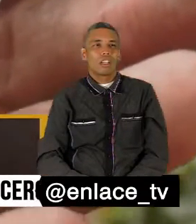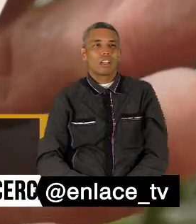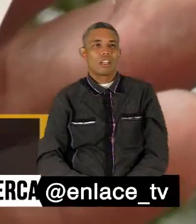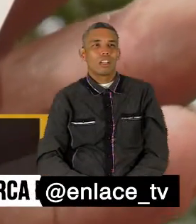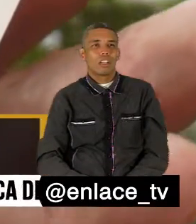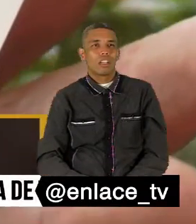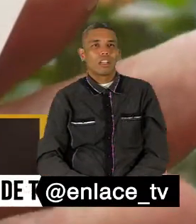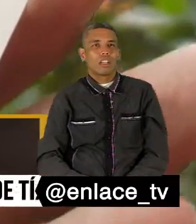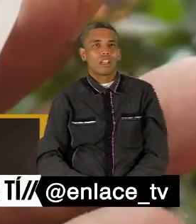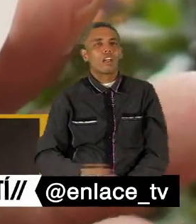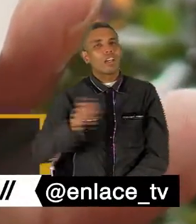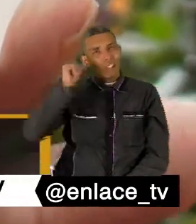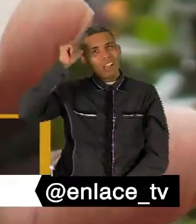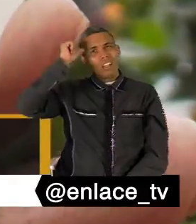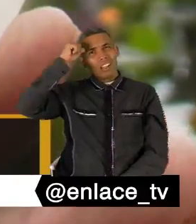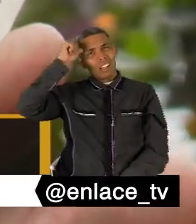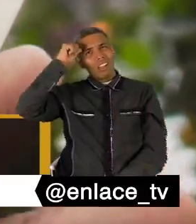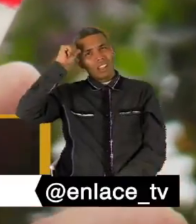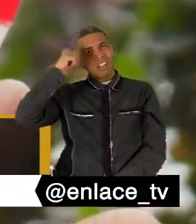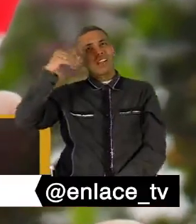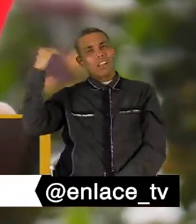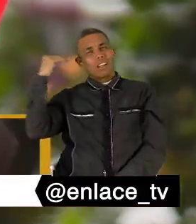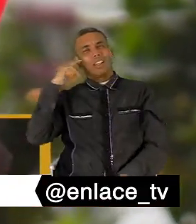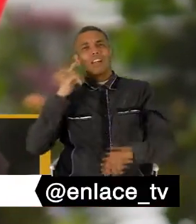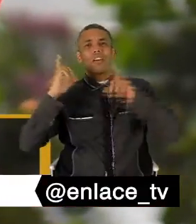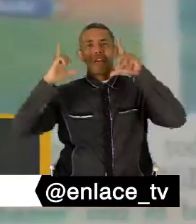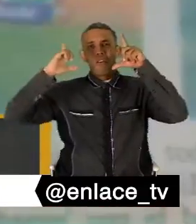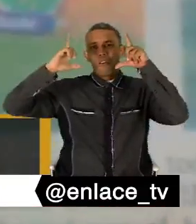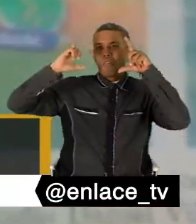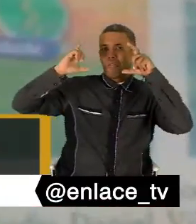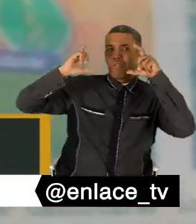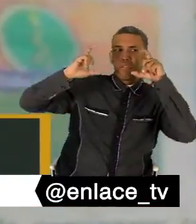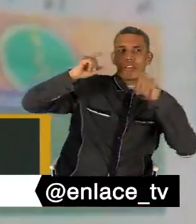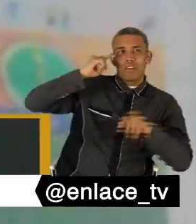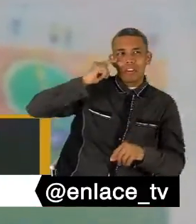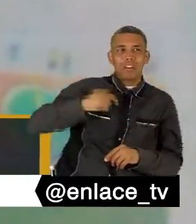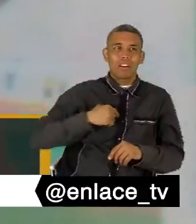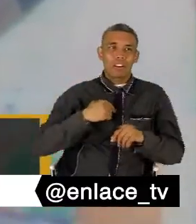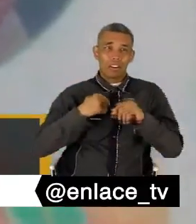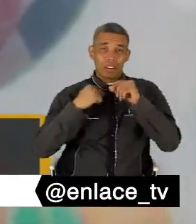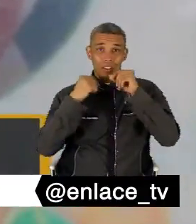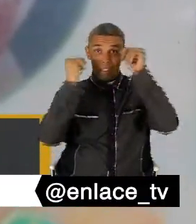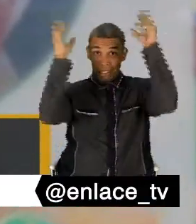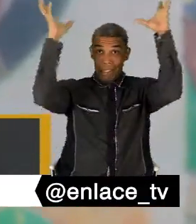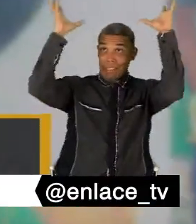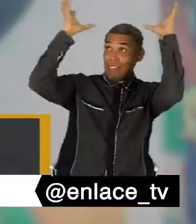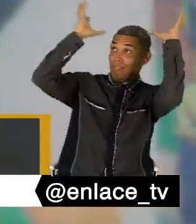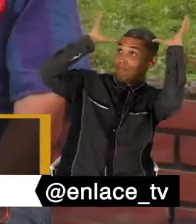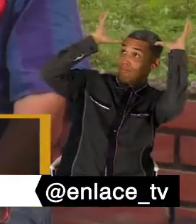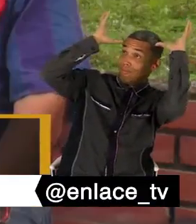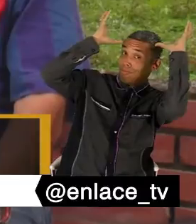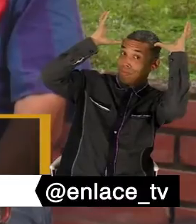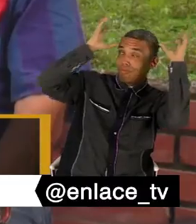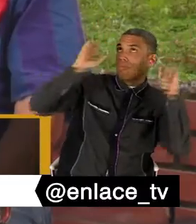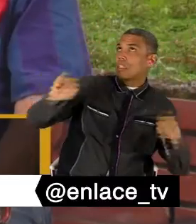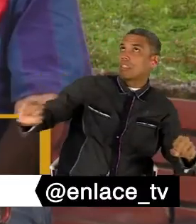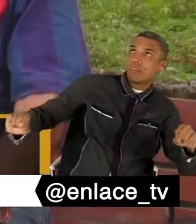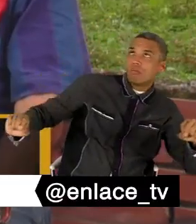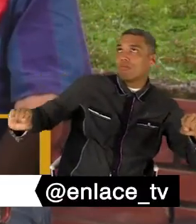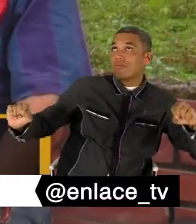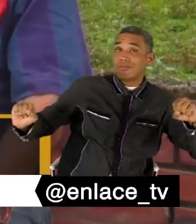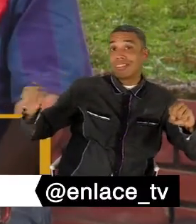Y entonces traía las fotos ahí del estadio Rombolo, donde estoy con el balón en la cabeza, que ese es el hobby mío duro,